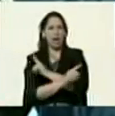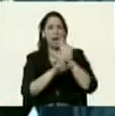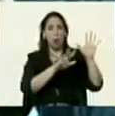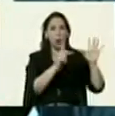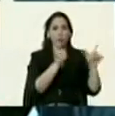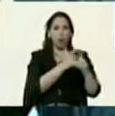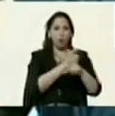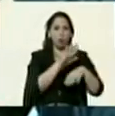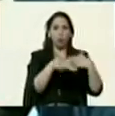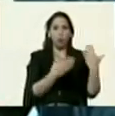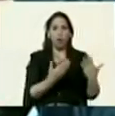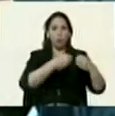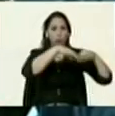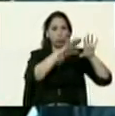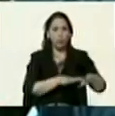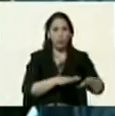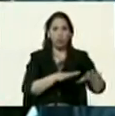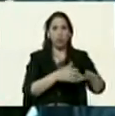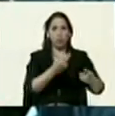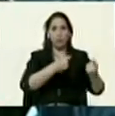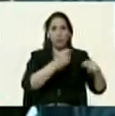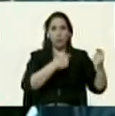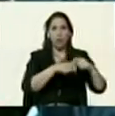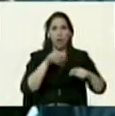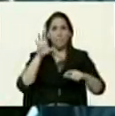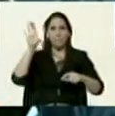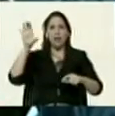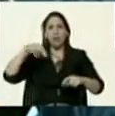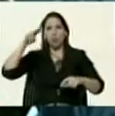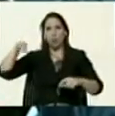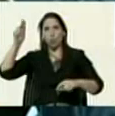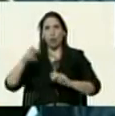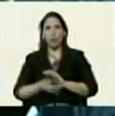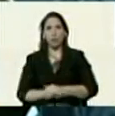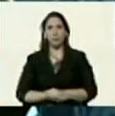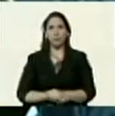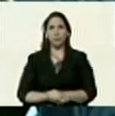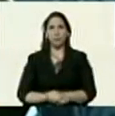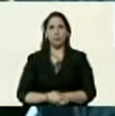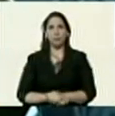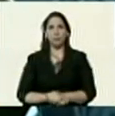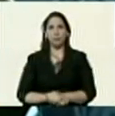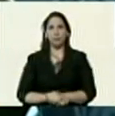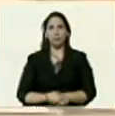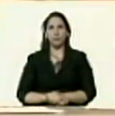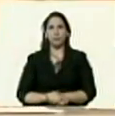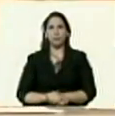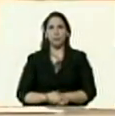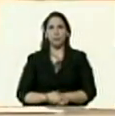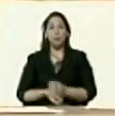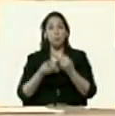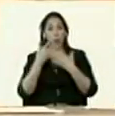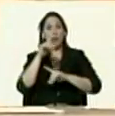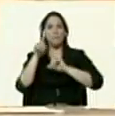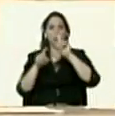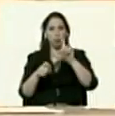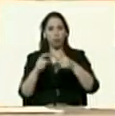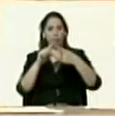agosto cuando se suspendieron las negociaciones en ese país? Con la mediación de Noruega, perdón. Muy buena pregunta las